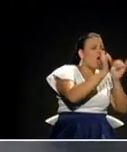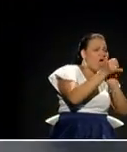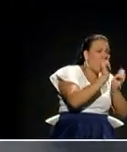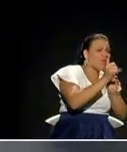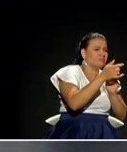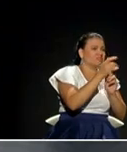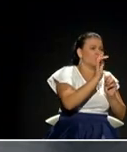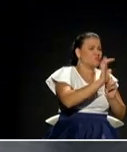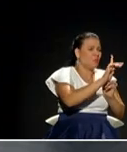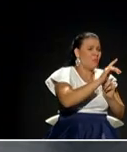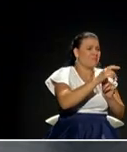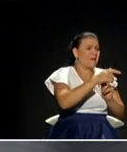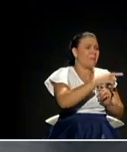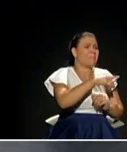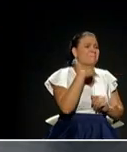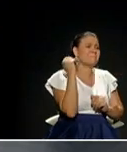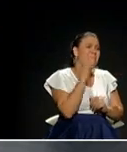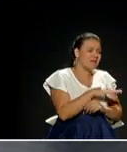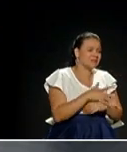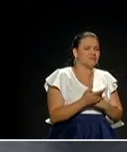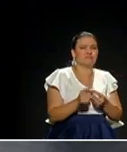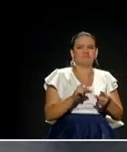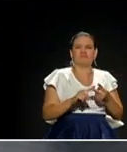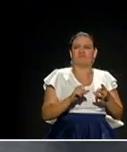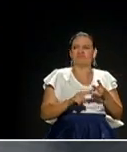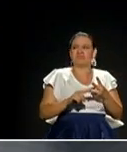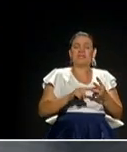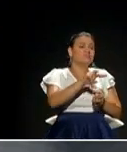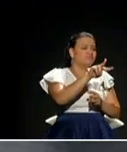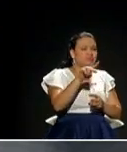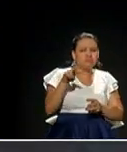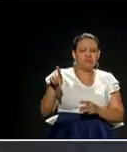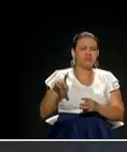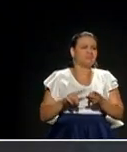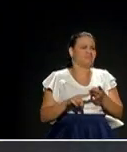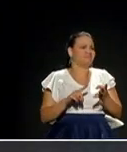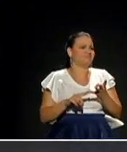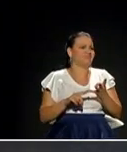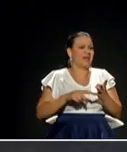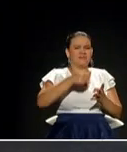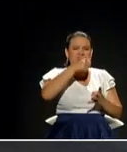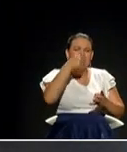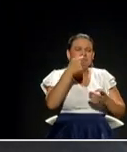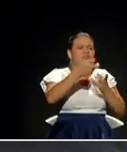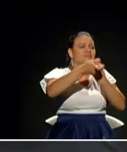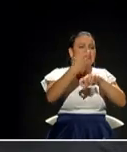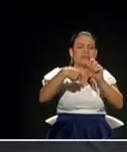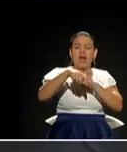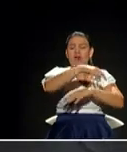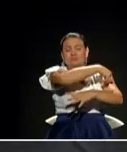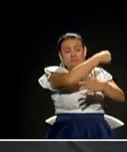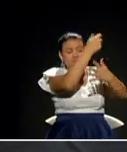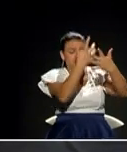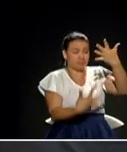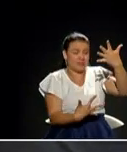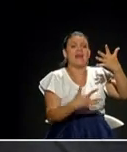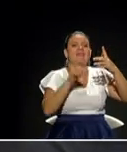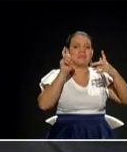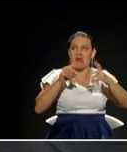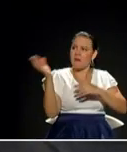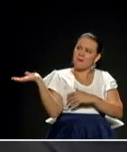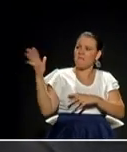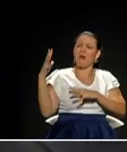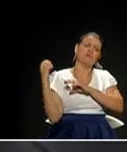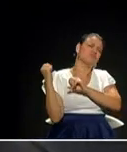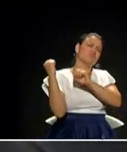prostitución el microtráfico todas esas rentas ilegales hay que atacarlas de manera decidida como